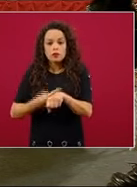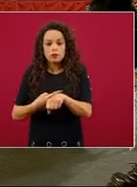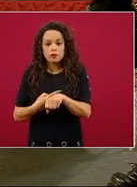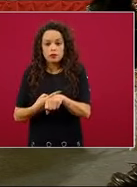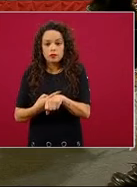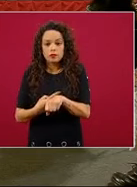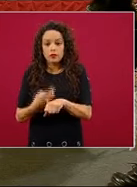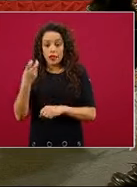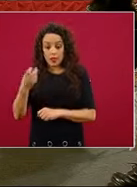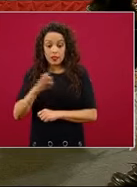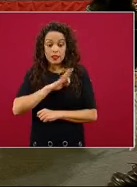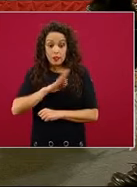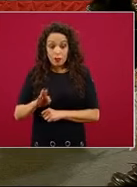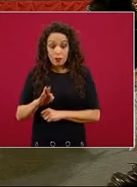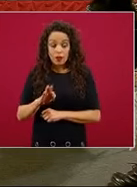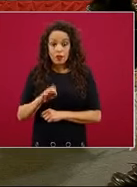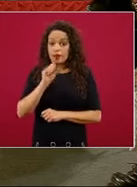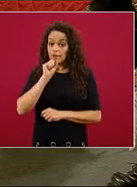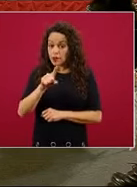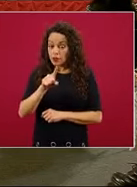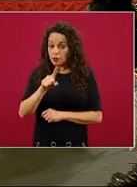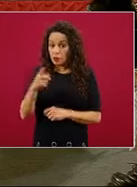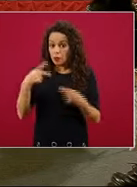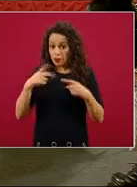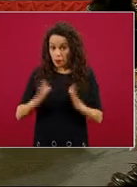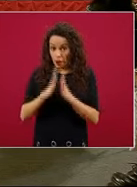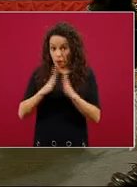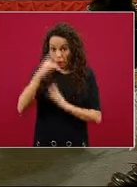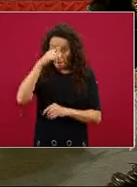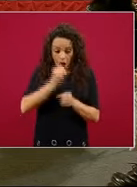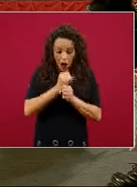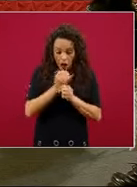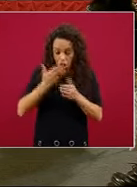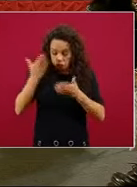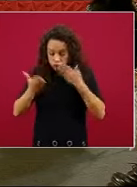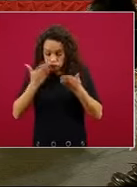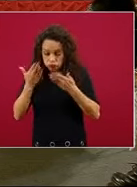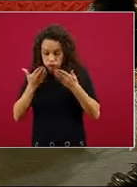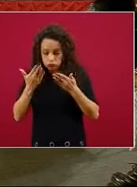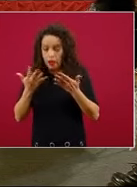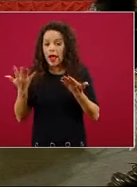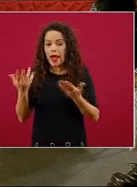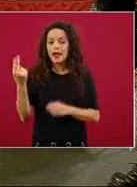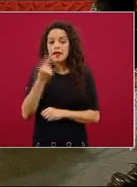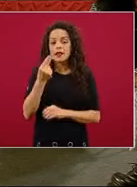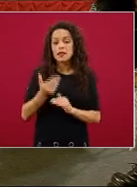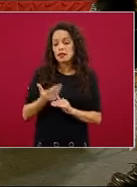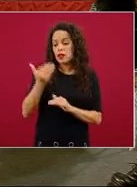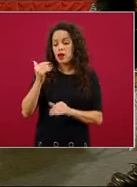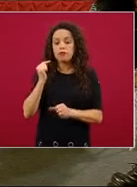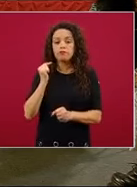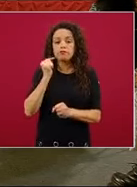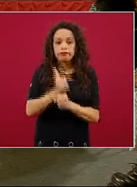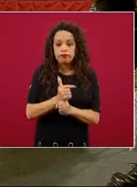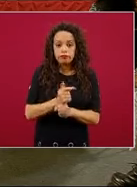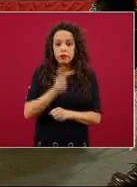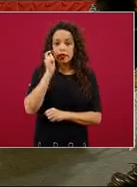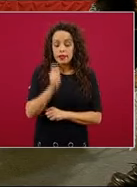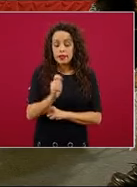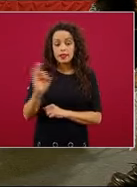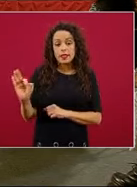ocurrir también en personas que están participando en un estudio. La clave es identificar si la frecuencia, la